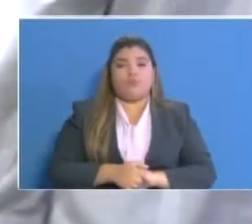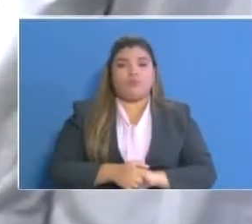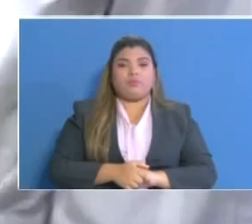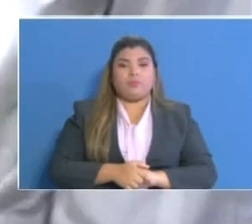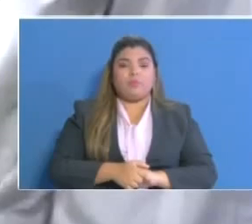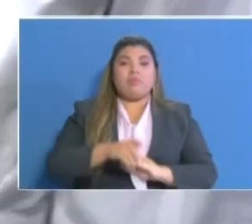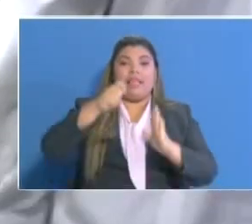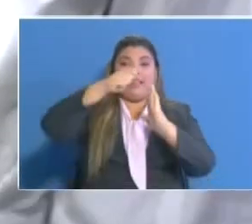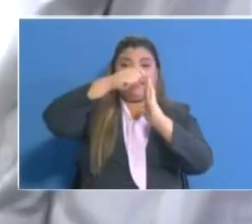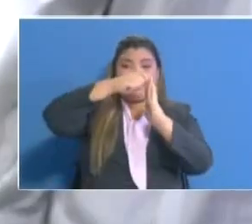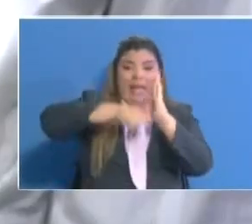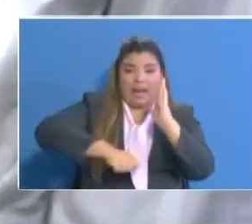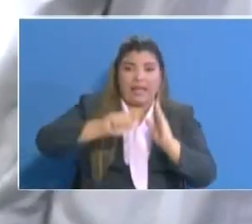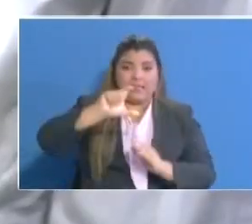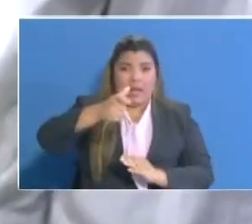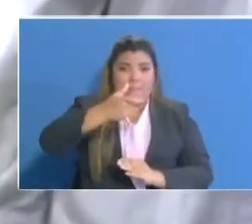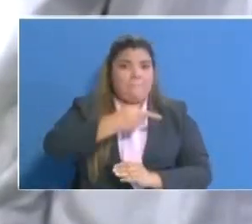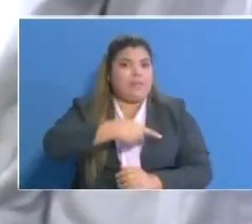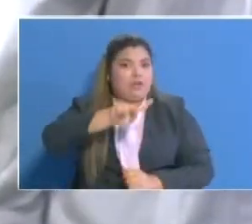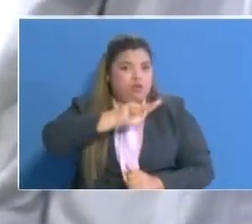En tarjetas de crédito personales,